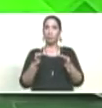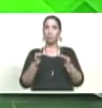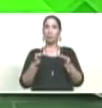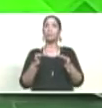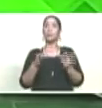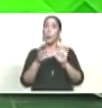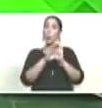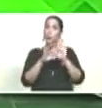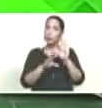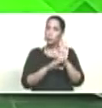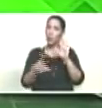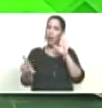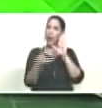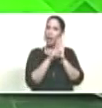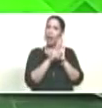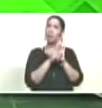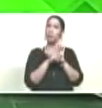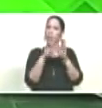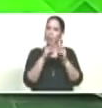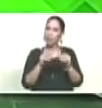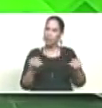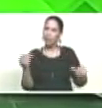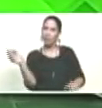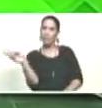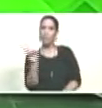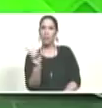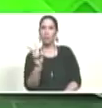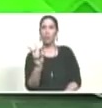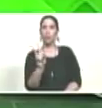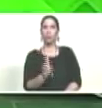constitucional y legal de la tierra en Venezuela.